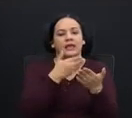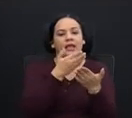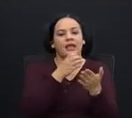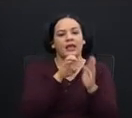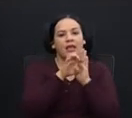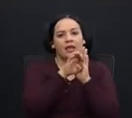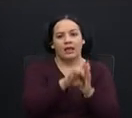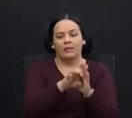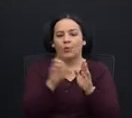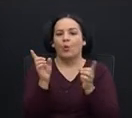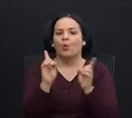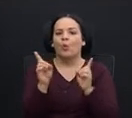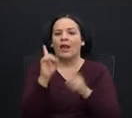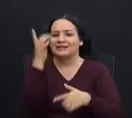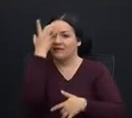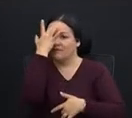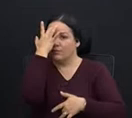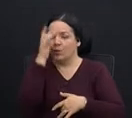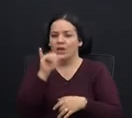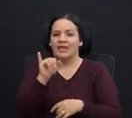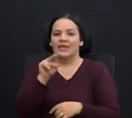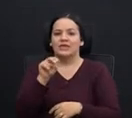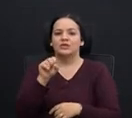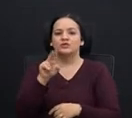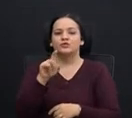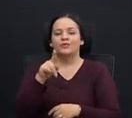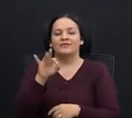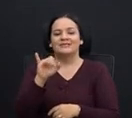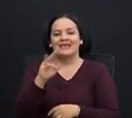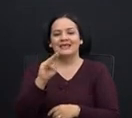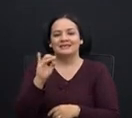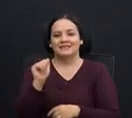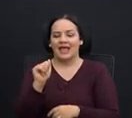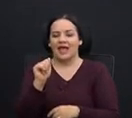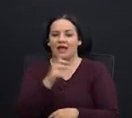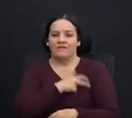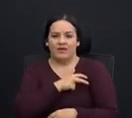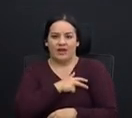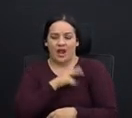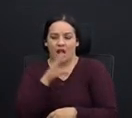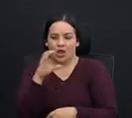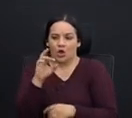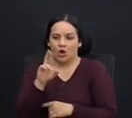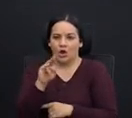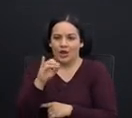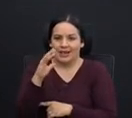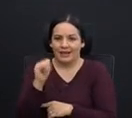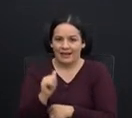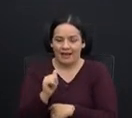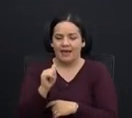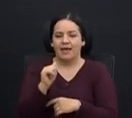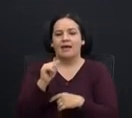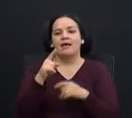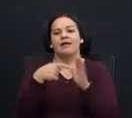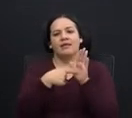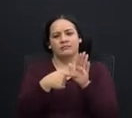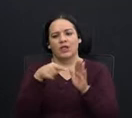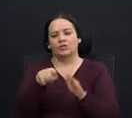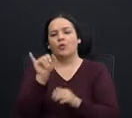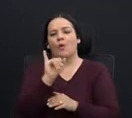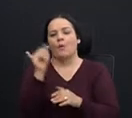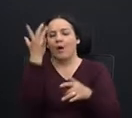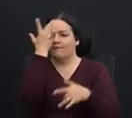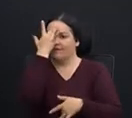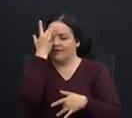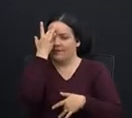los enfermos con insuficiencia renal crónica, catalogada anteriormente como una enfermedad